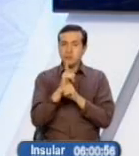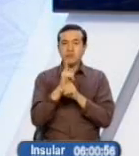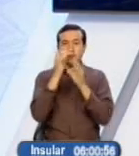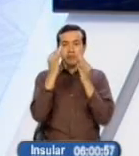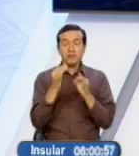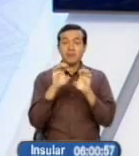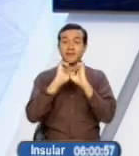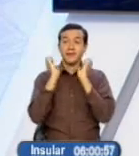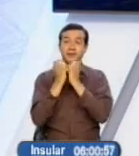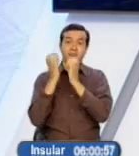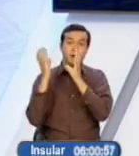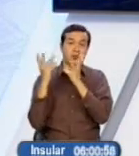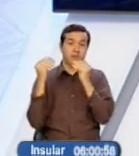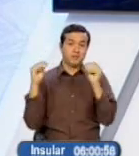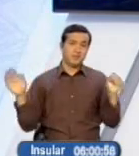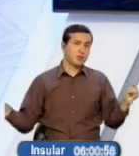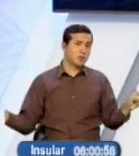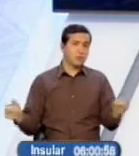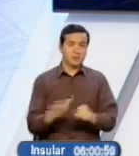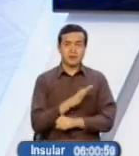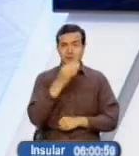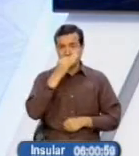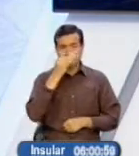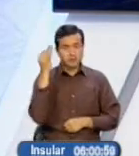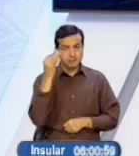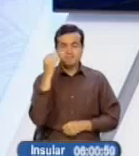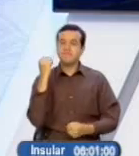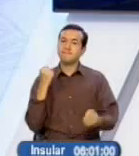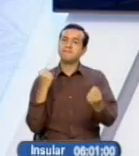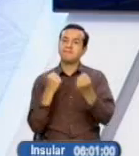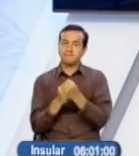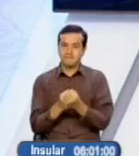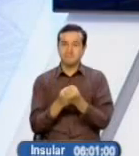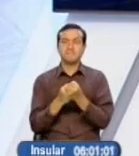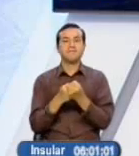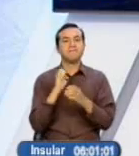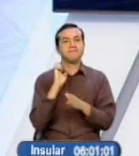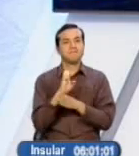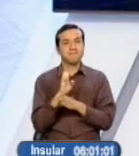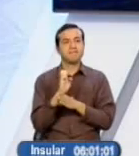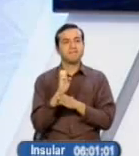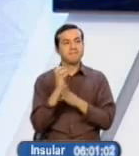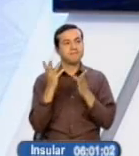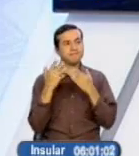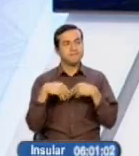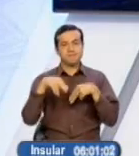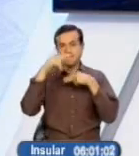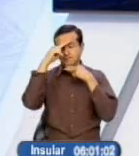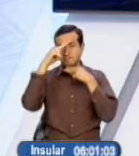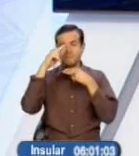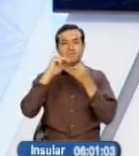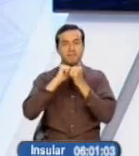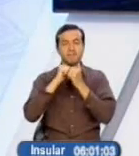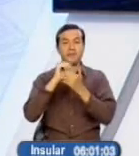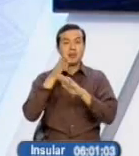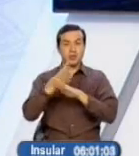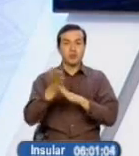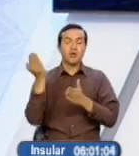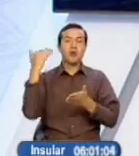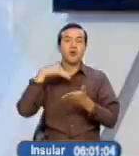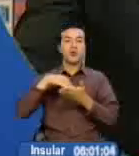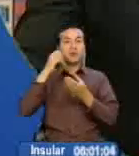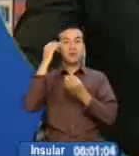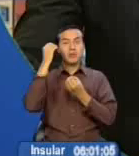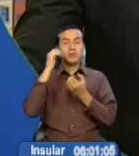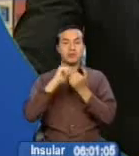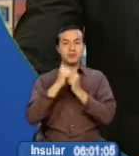Estadio Olímpico Atahualpa estará con un llenazo impresionante, como siempre, para apoyar a la tricolor. Abraham, de nuestra parte, es todo en los deportes. Regresamos más adelante con mucha más información